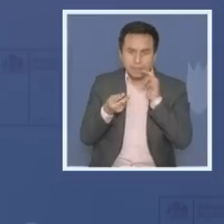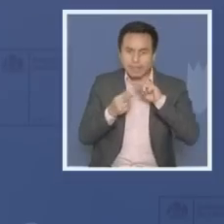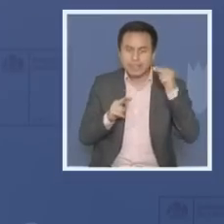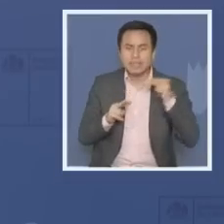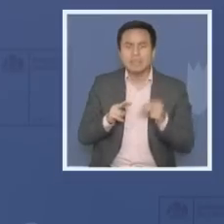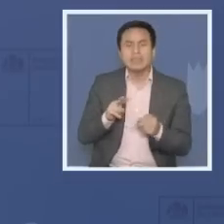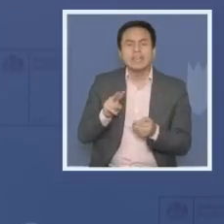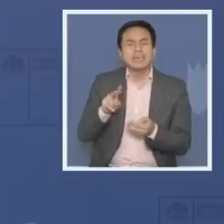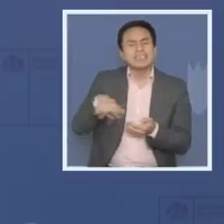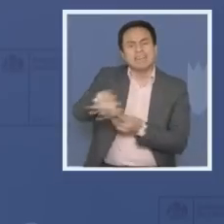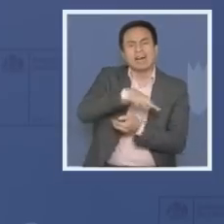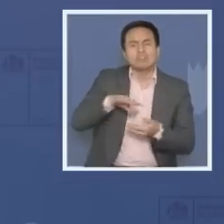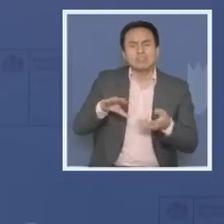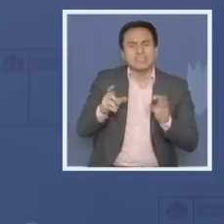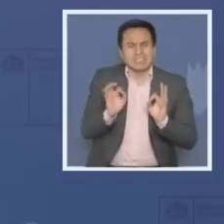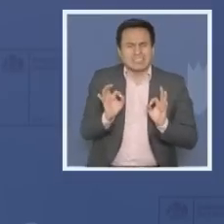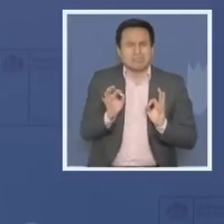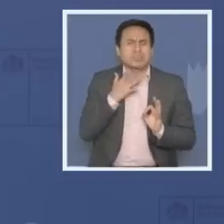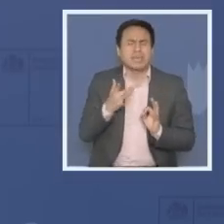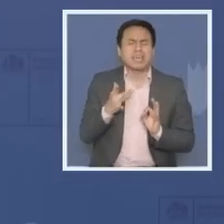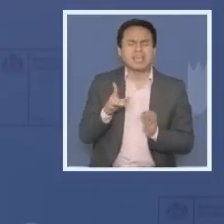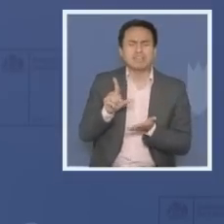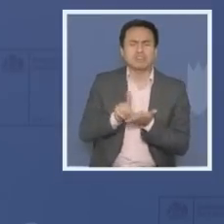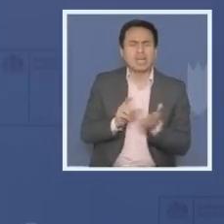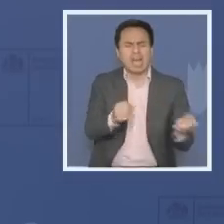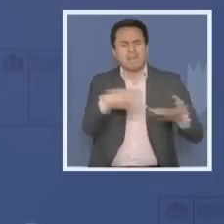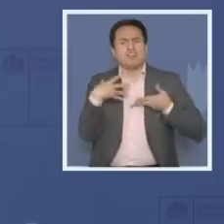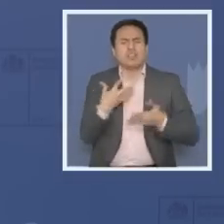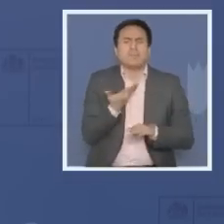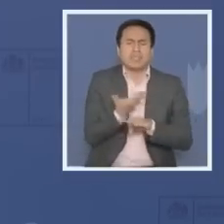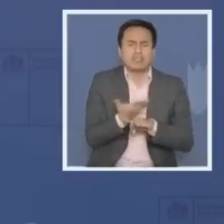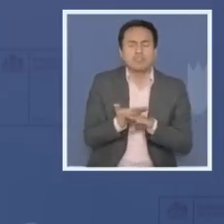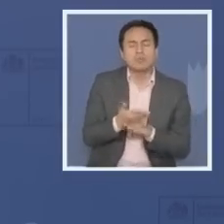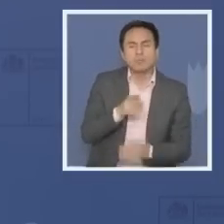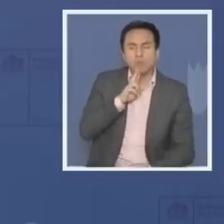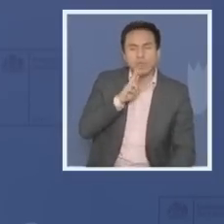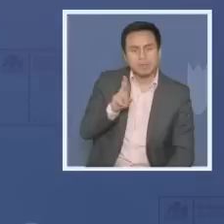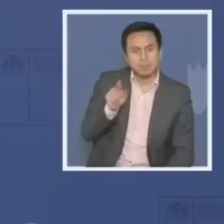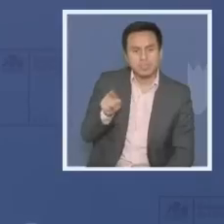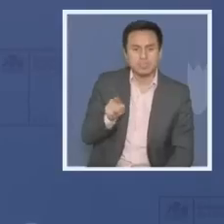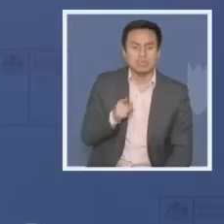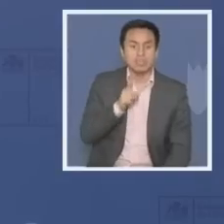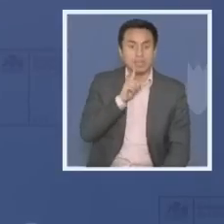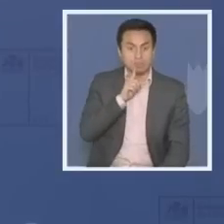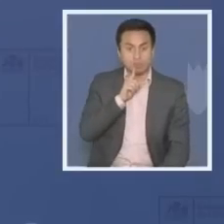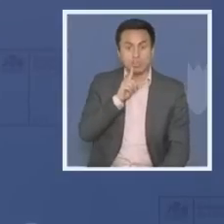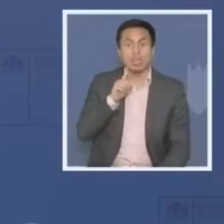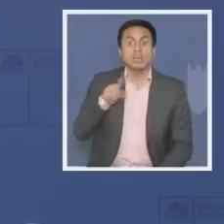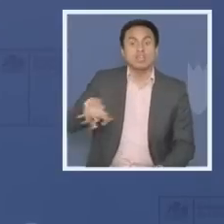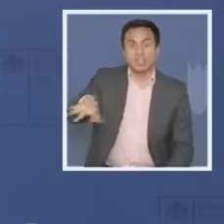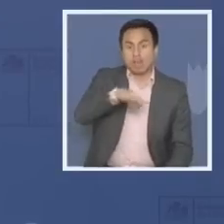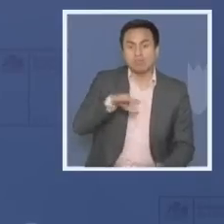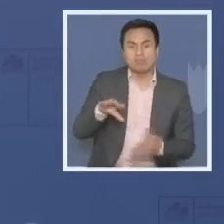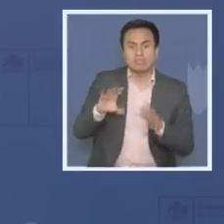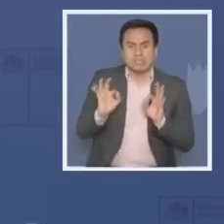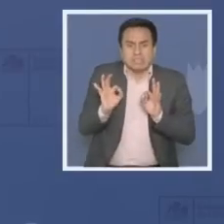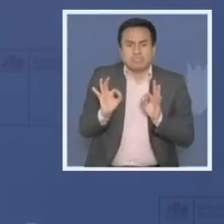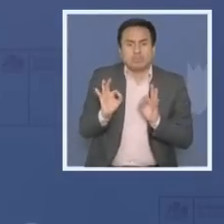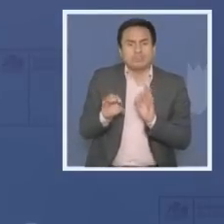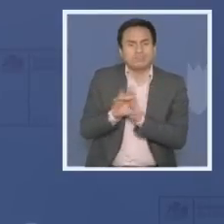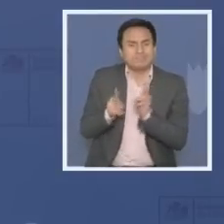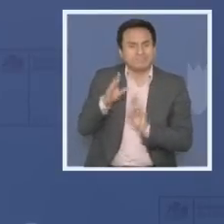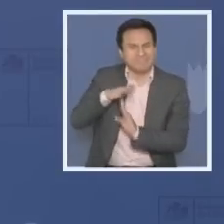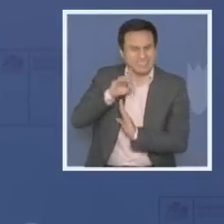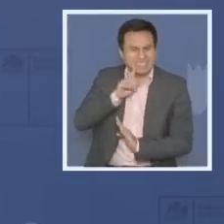estado de excepción en la zona, dado que acusan que están un poco abandonados. ¿Sí puede responder a esto? Bueno, tenemos estado de excepción declarado en este momento